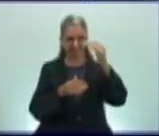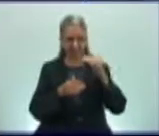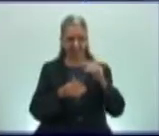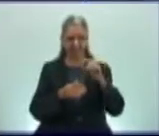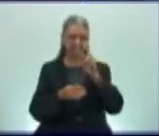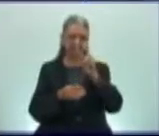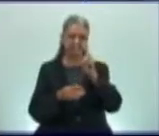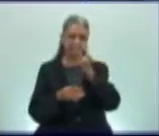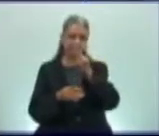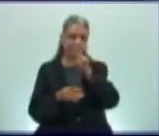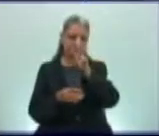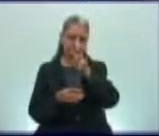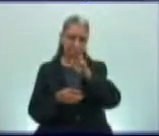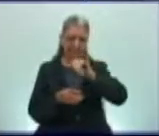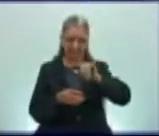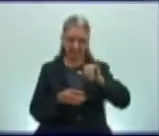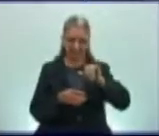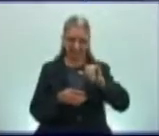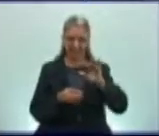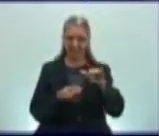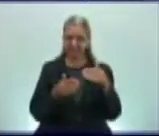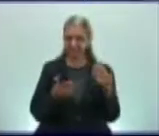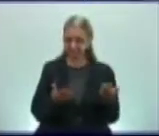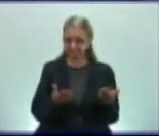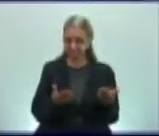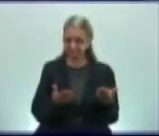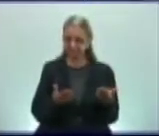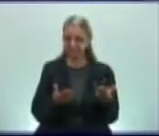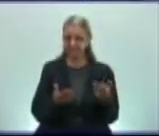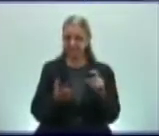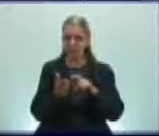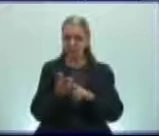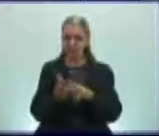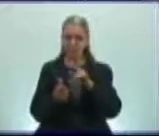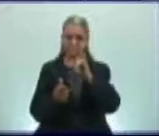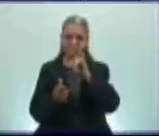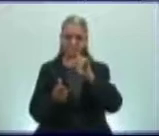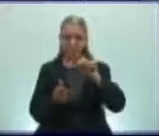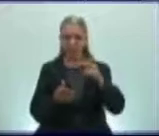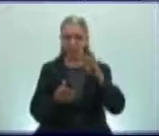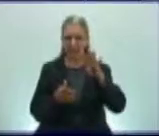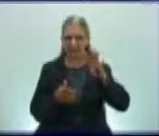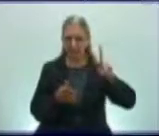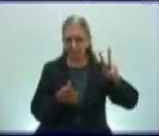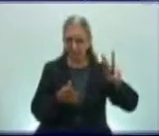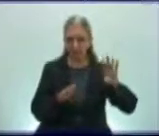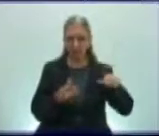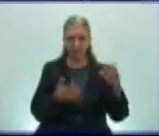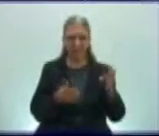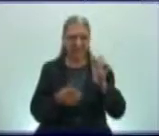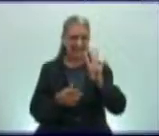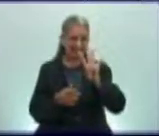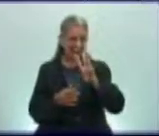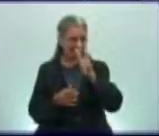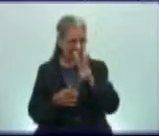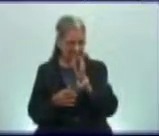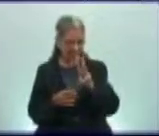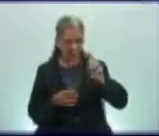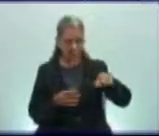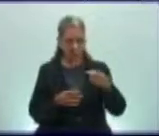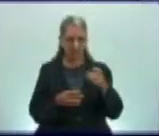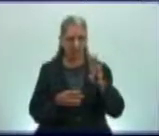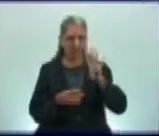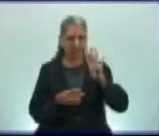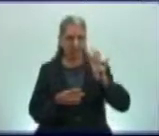3,406 periodo 6 metros. Espero que este haya sido tu resultado. Hasta aquí